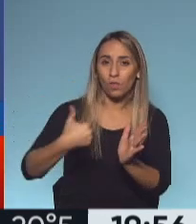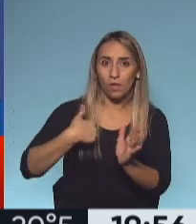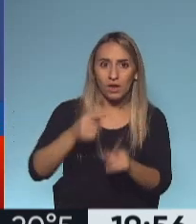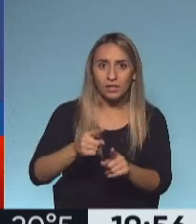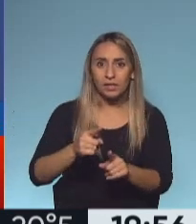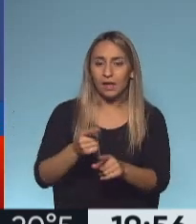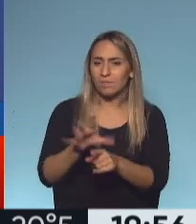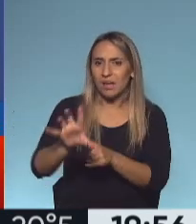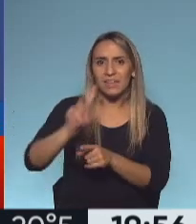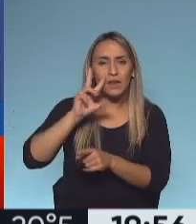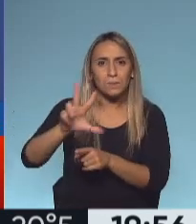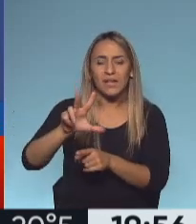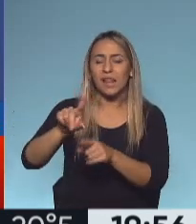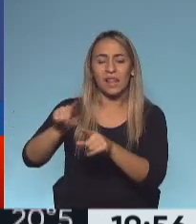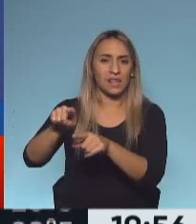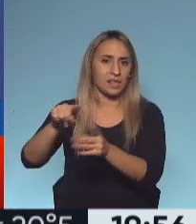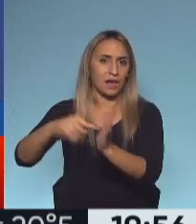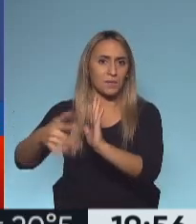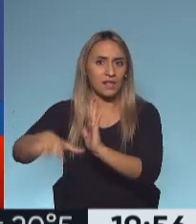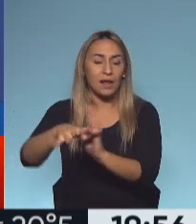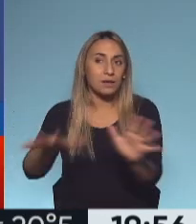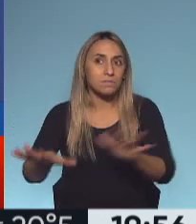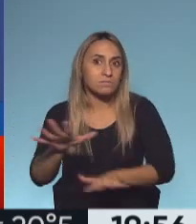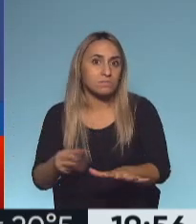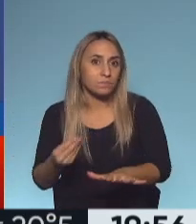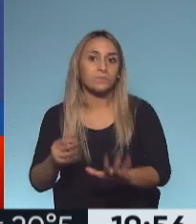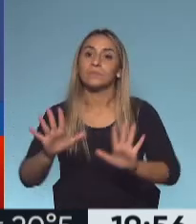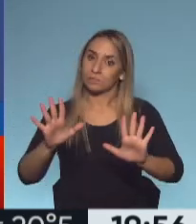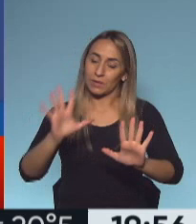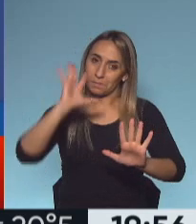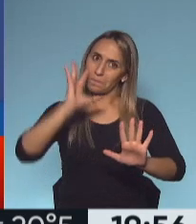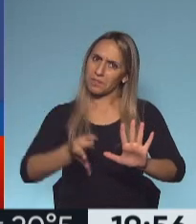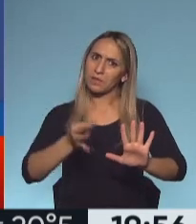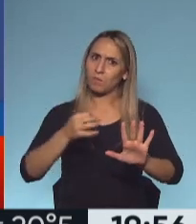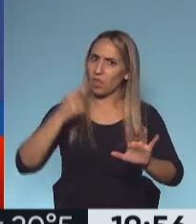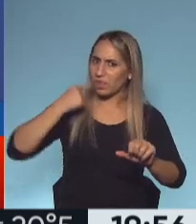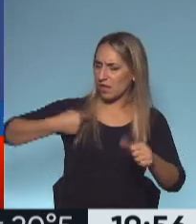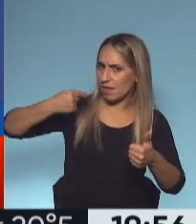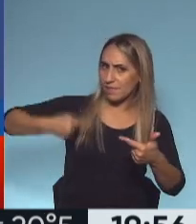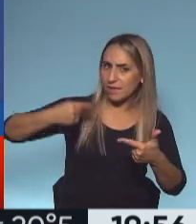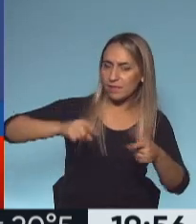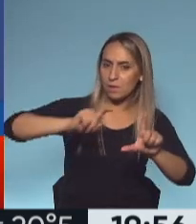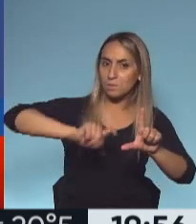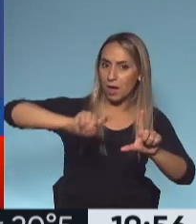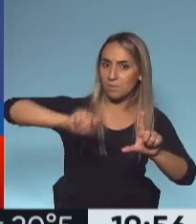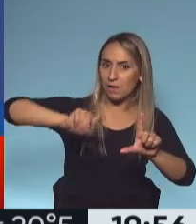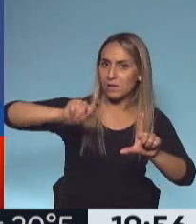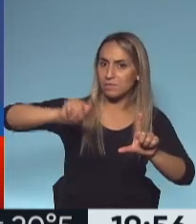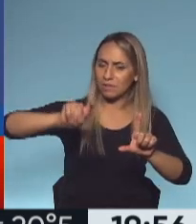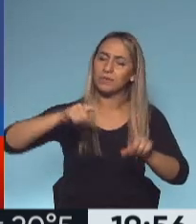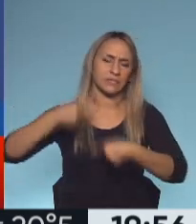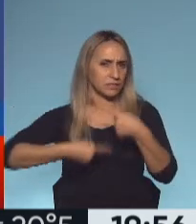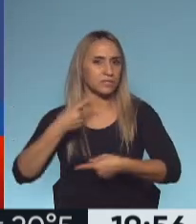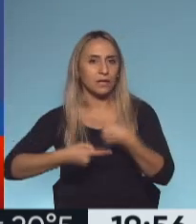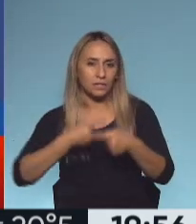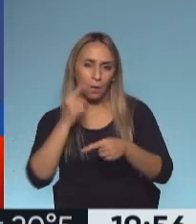Bueno, estamos pasando días donde los picos se están subiendo y fuertemente, nosotros lo venimos planteando. Seguimos trabajando